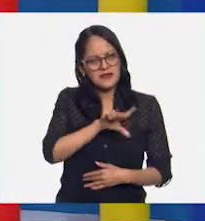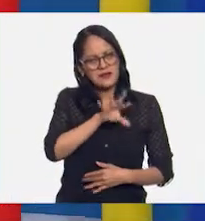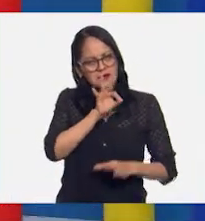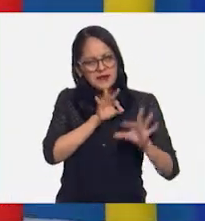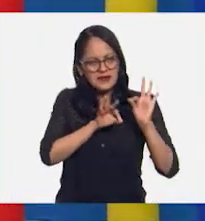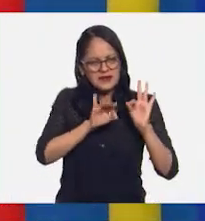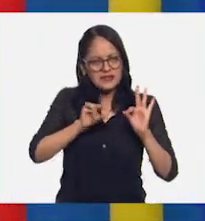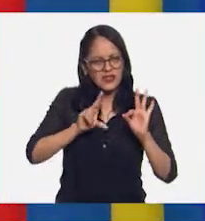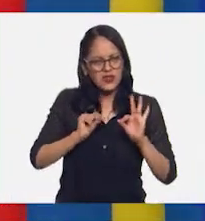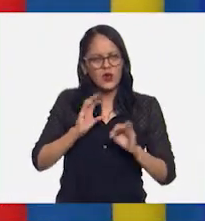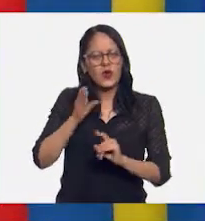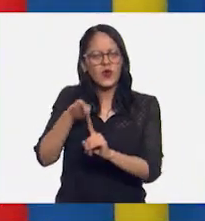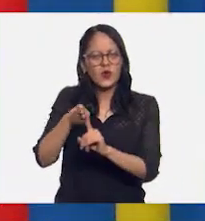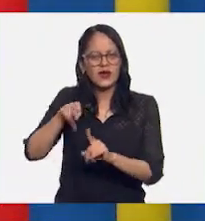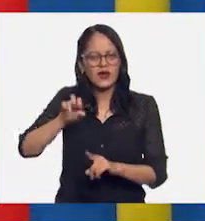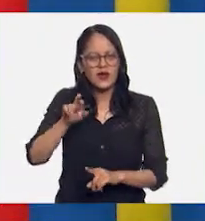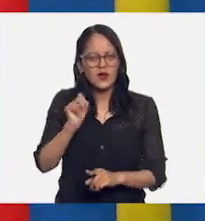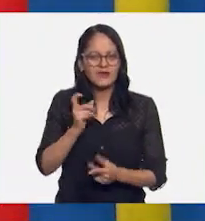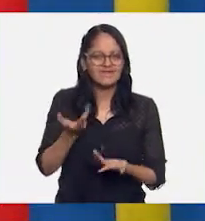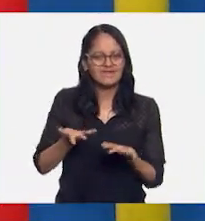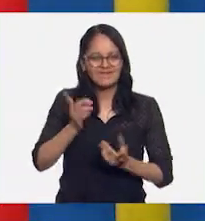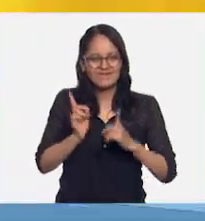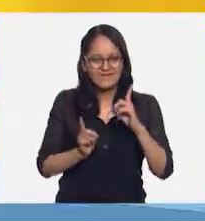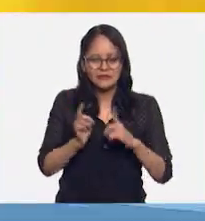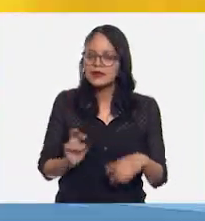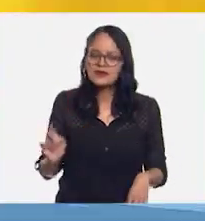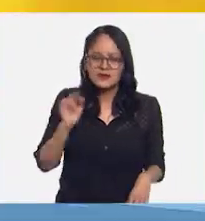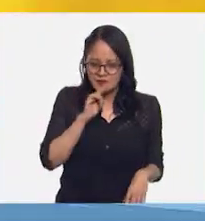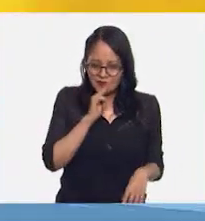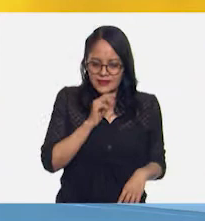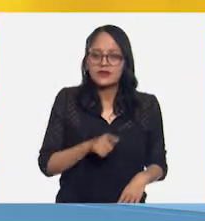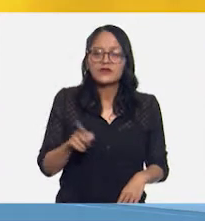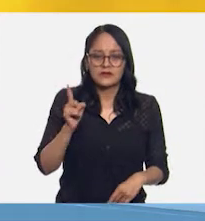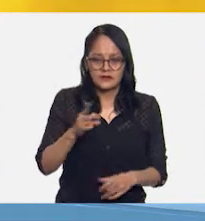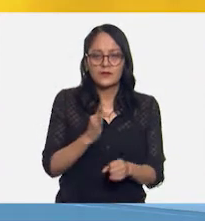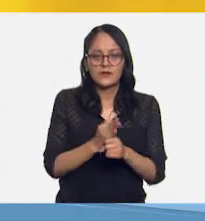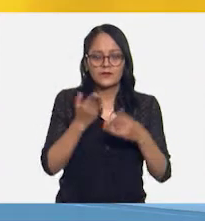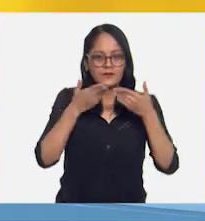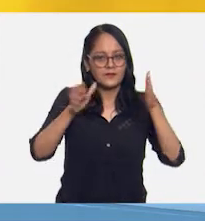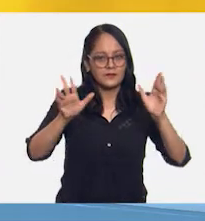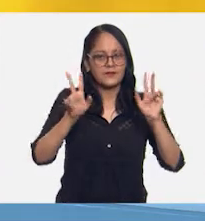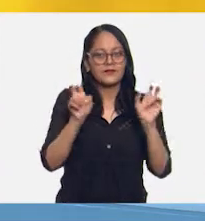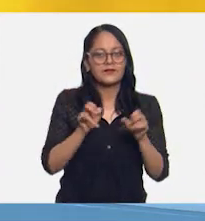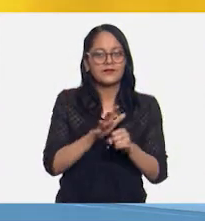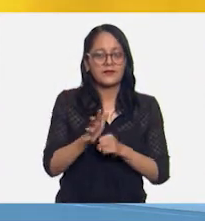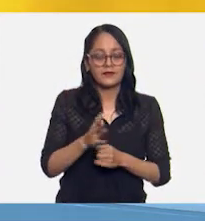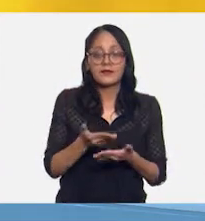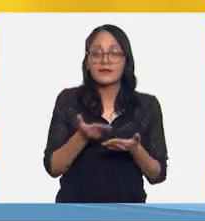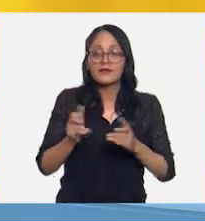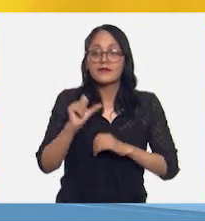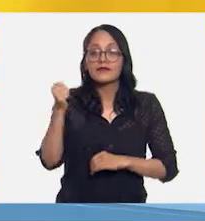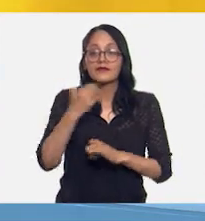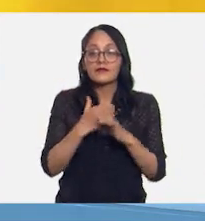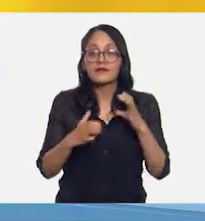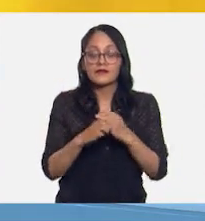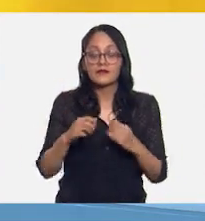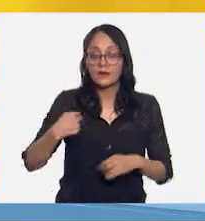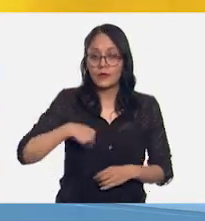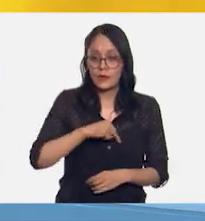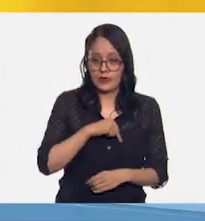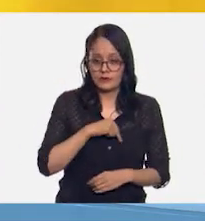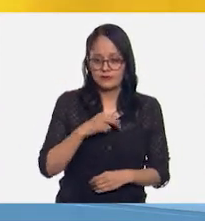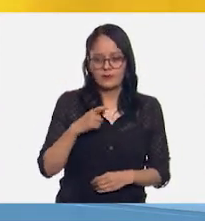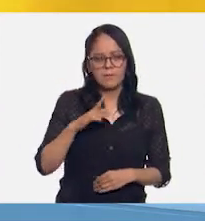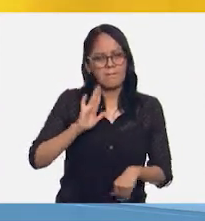todavía. Te preocupes, María. Me parece muy bien que abras el tema de tu poema. Y pues entre otras cosas, al hablar de un